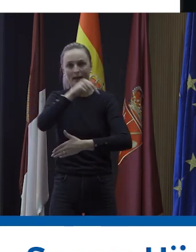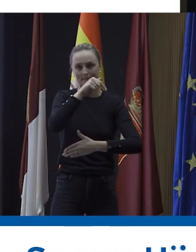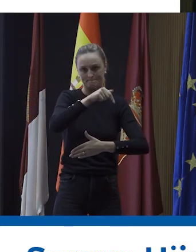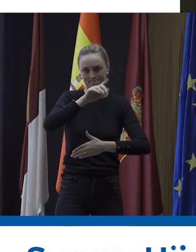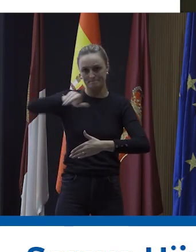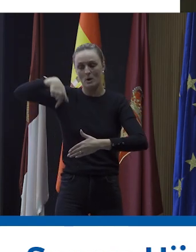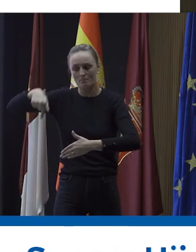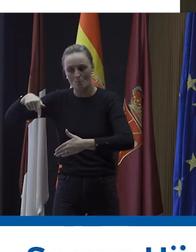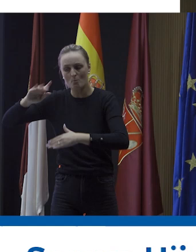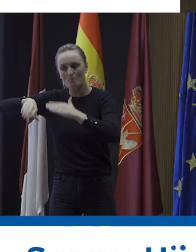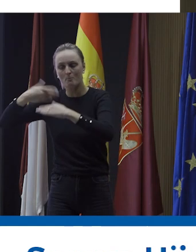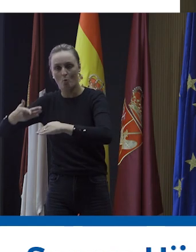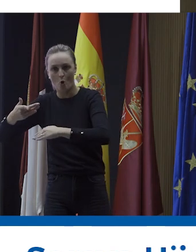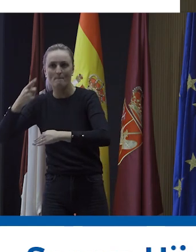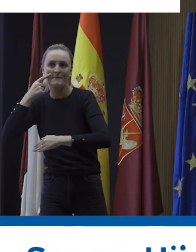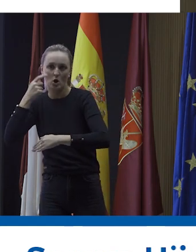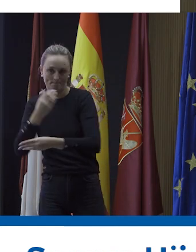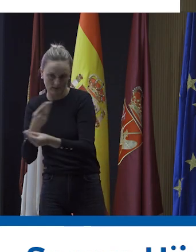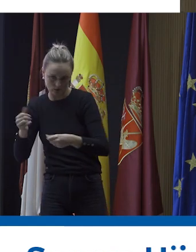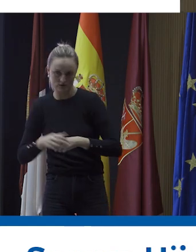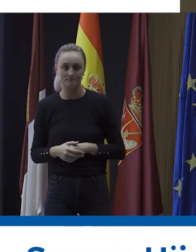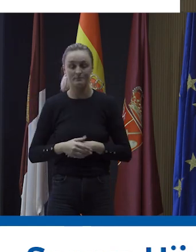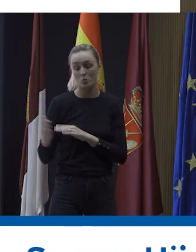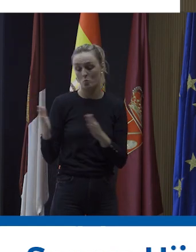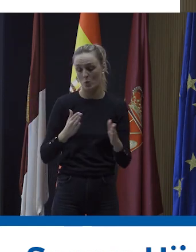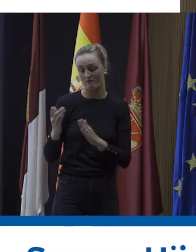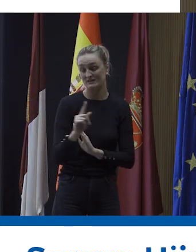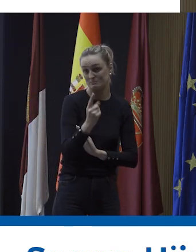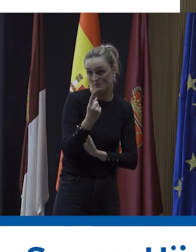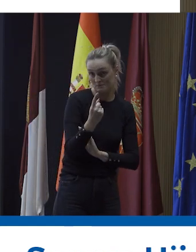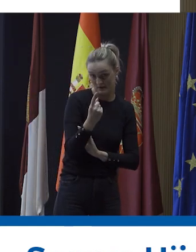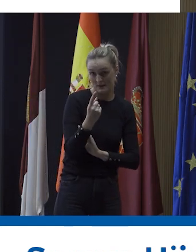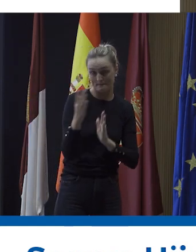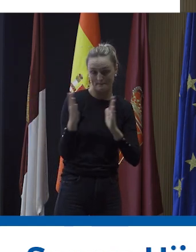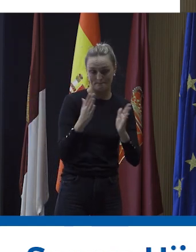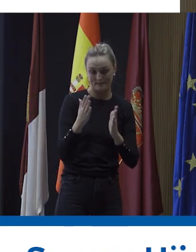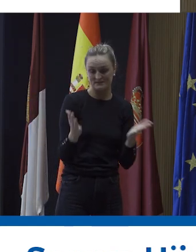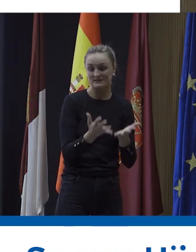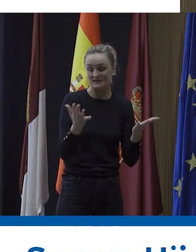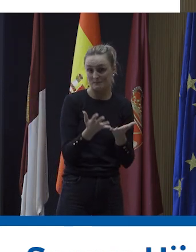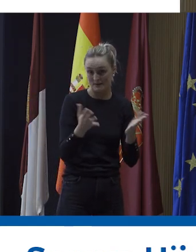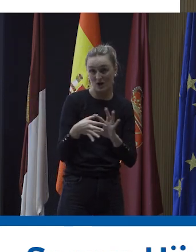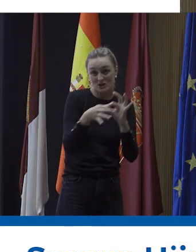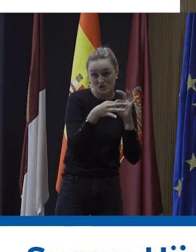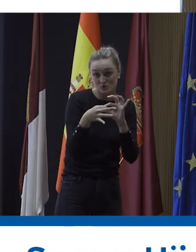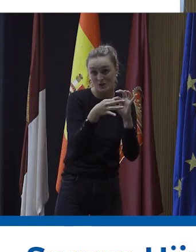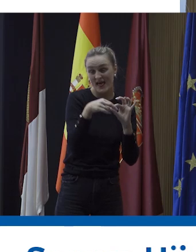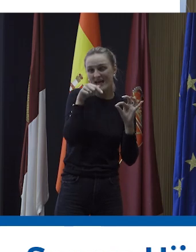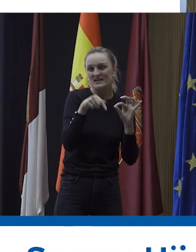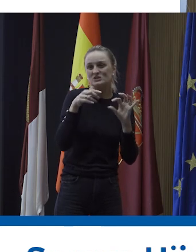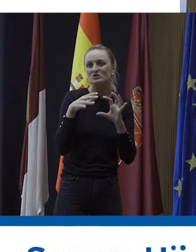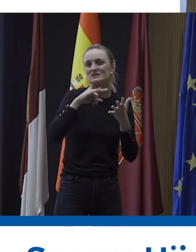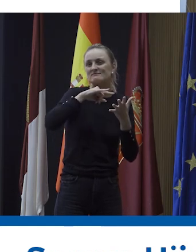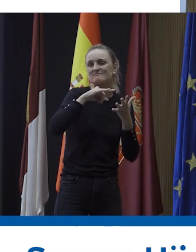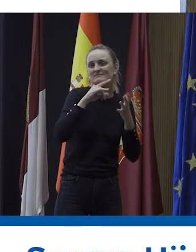hay muchas cosas, ¿vale? Hay una primera fase que es una fase temprana que está más asociada pues, a todos esos síntomas